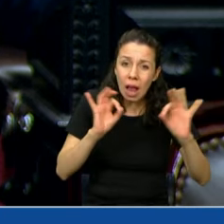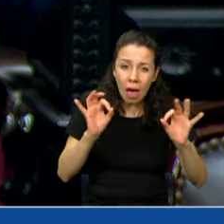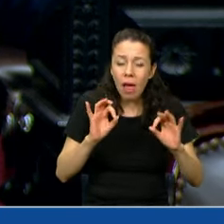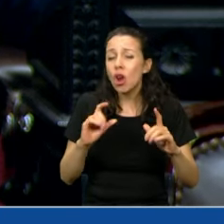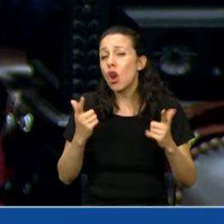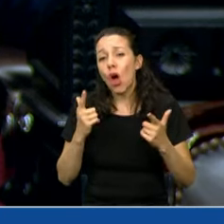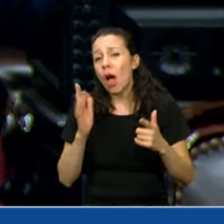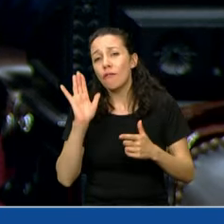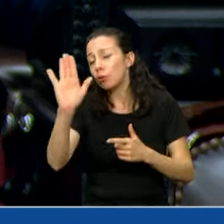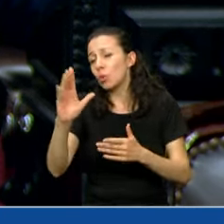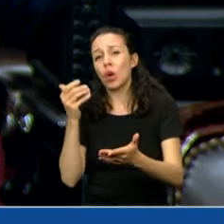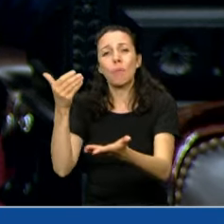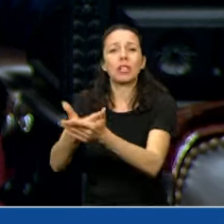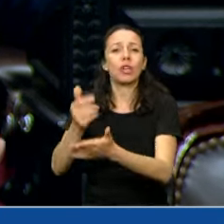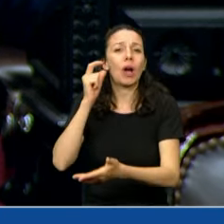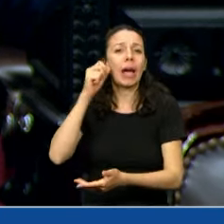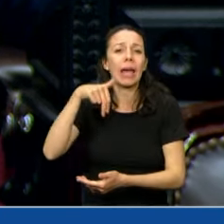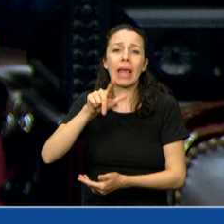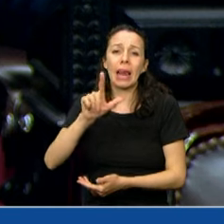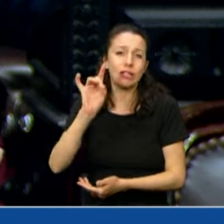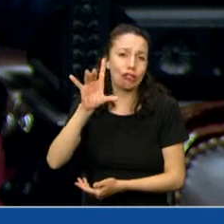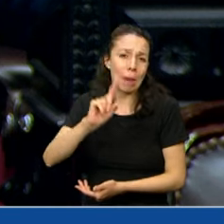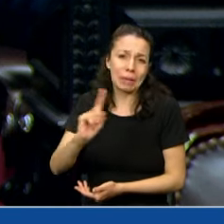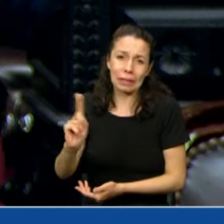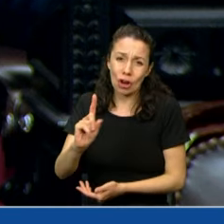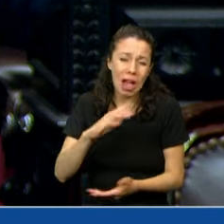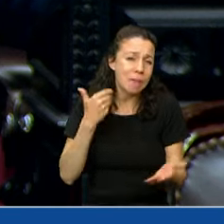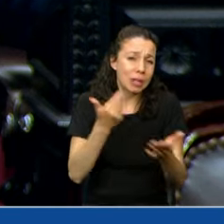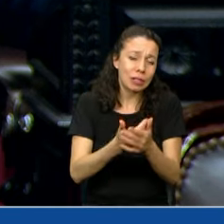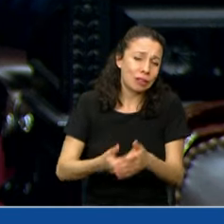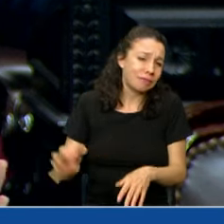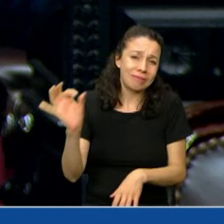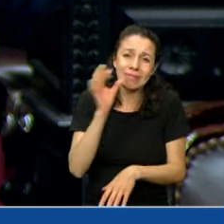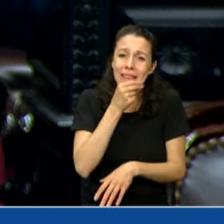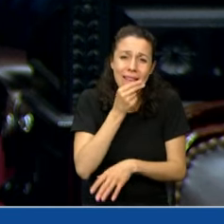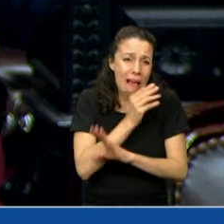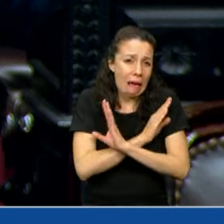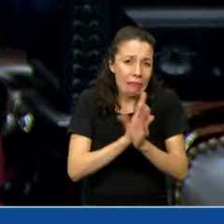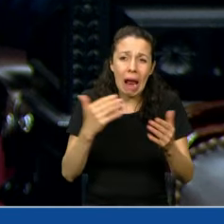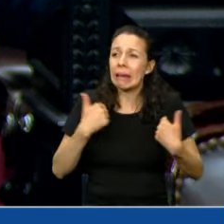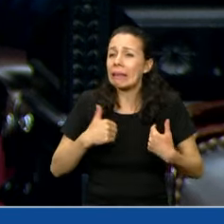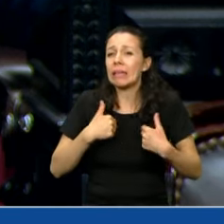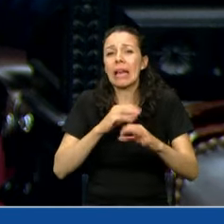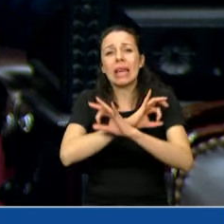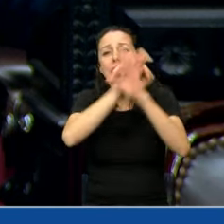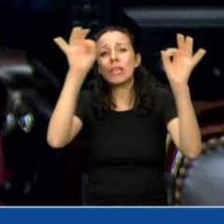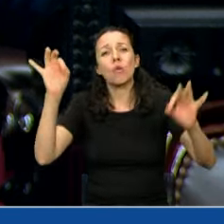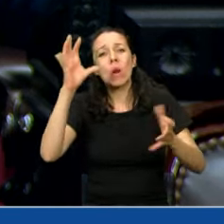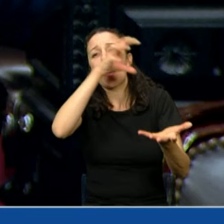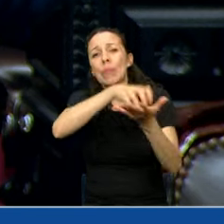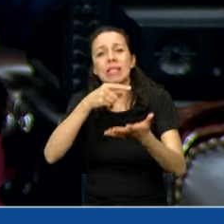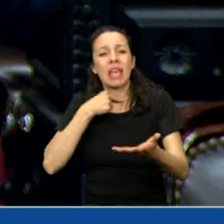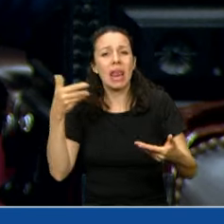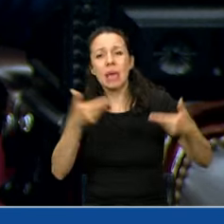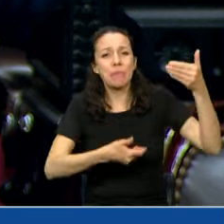gnl no ha inversión para nada no vamos a traer un solo dólar más a la Argentina mientras este sea el